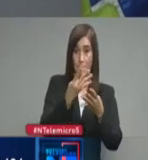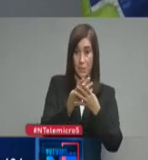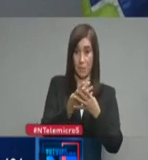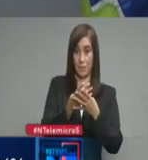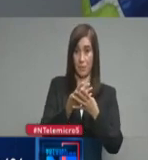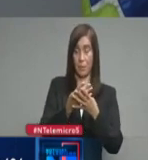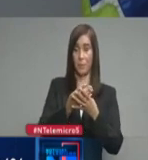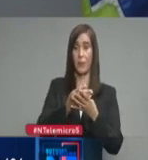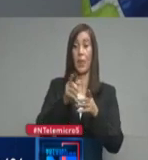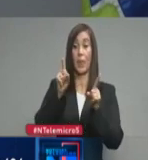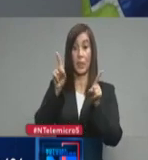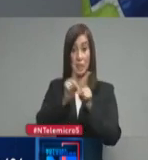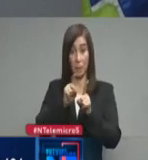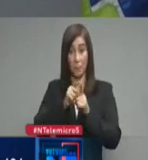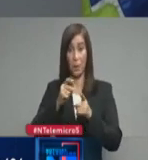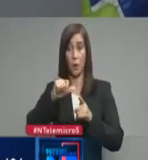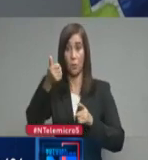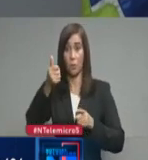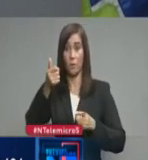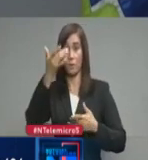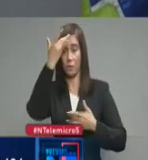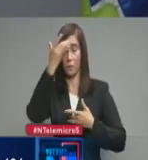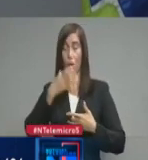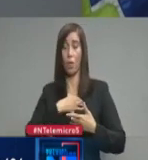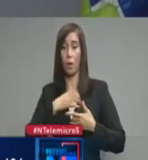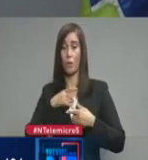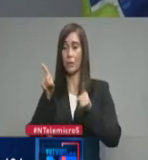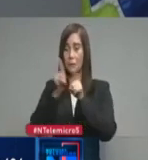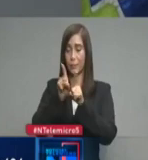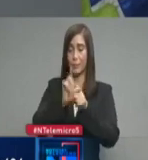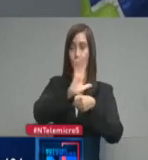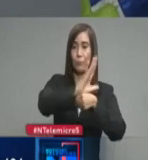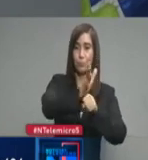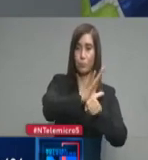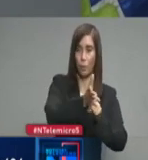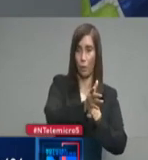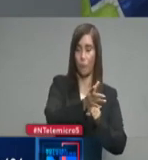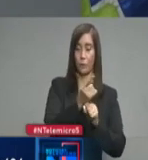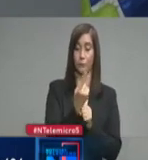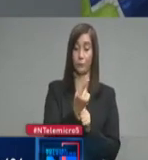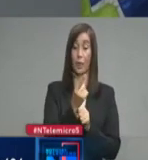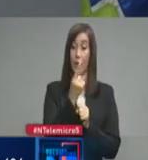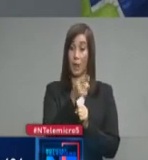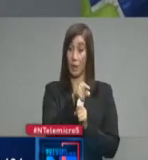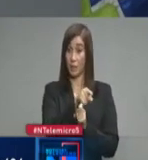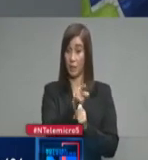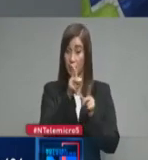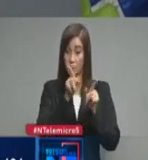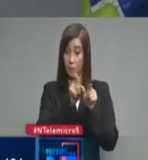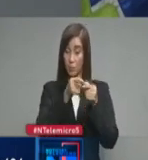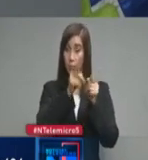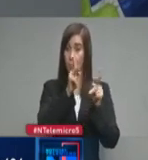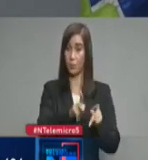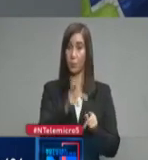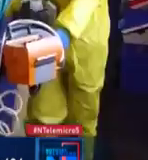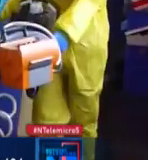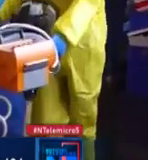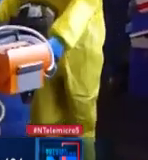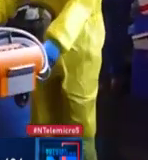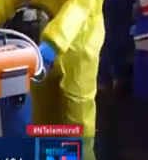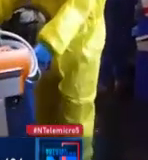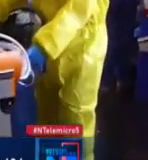han dado positivo al COVID-19, con un total de defunciones de estos pacientes de 3.